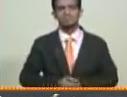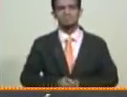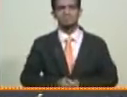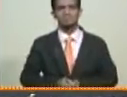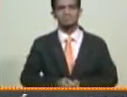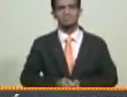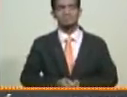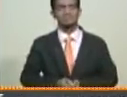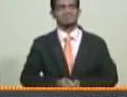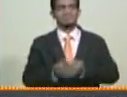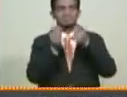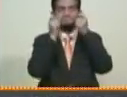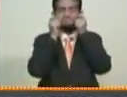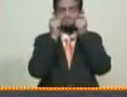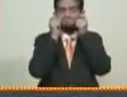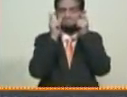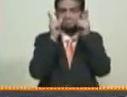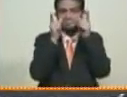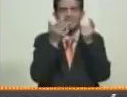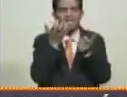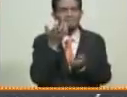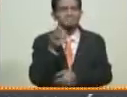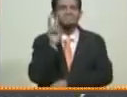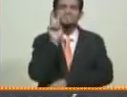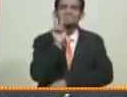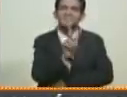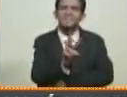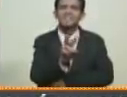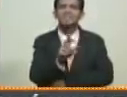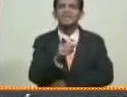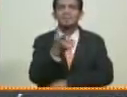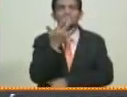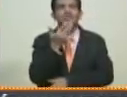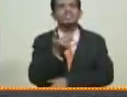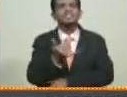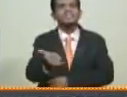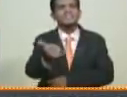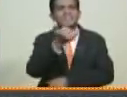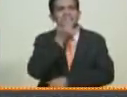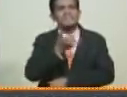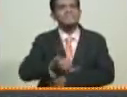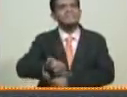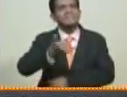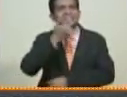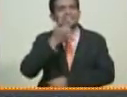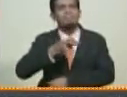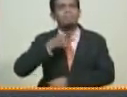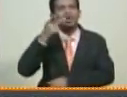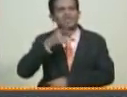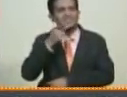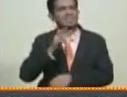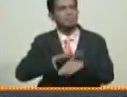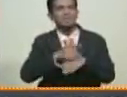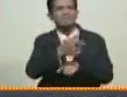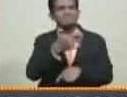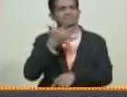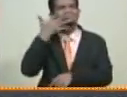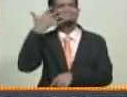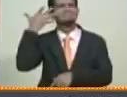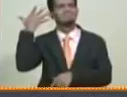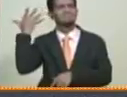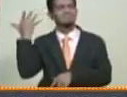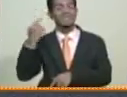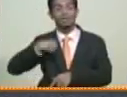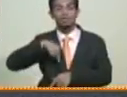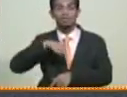Es impresionante la capacidad que tienen ellos de equivocarse en política, porque son muy arrogantes. Nosotros hemos